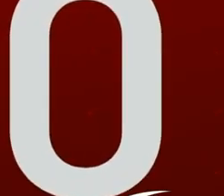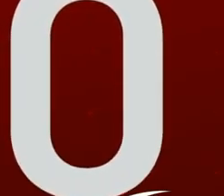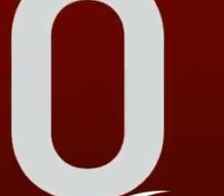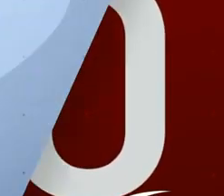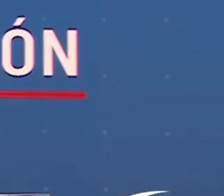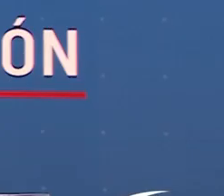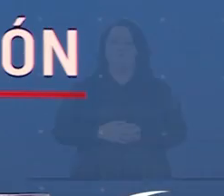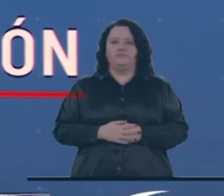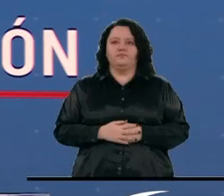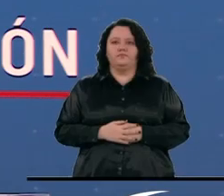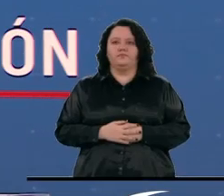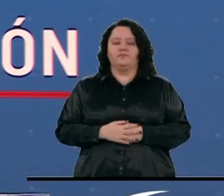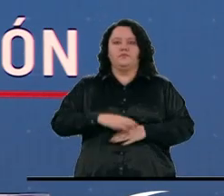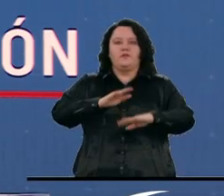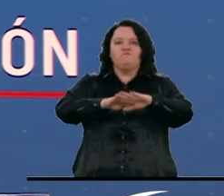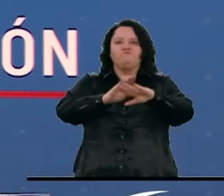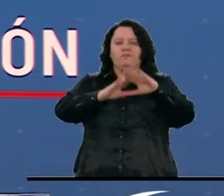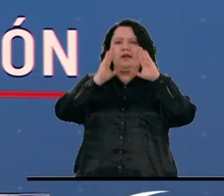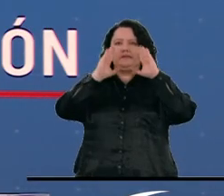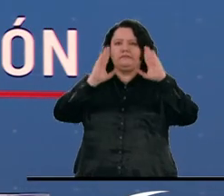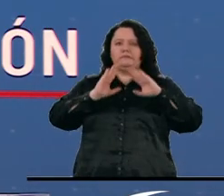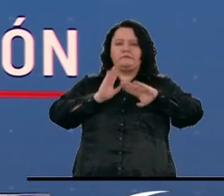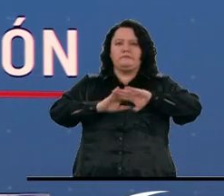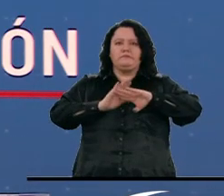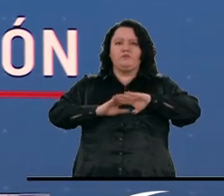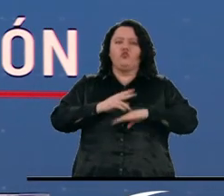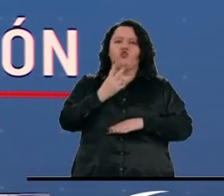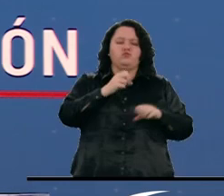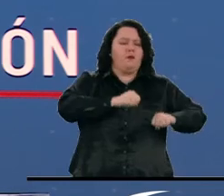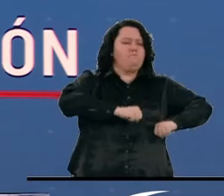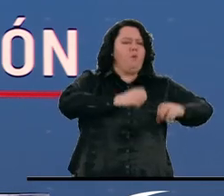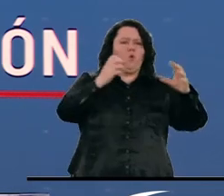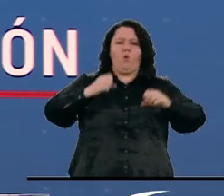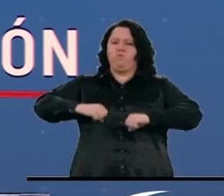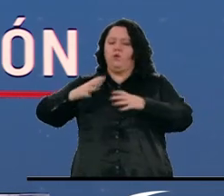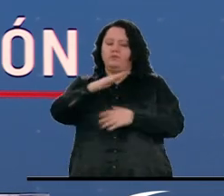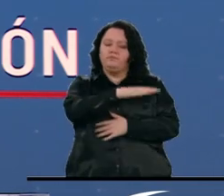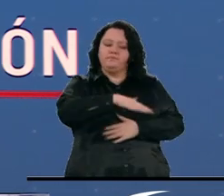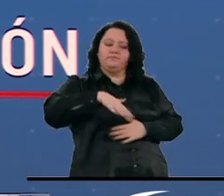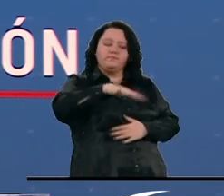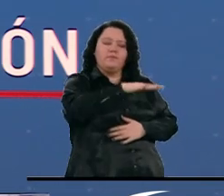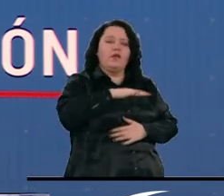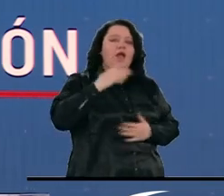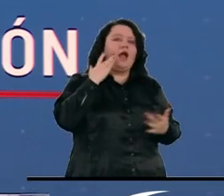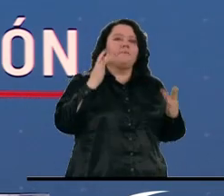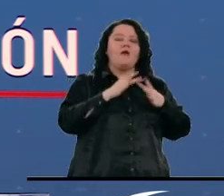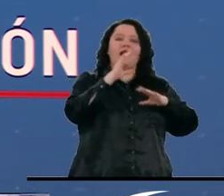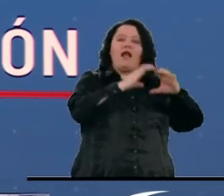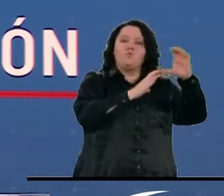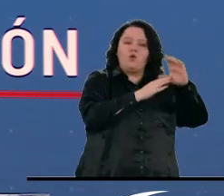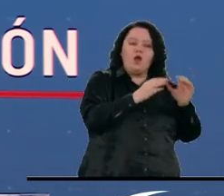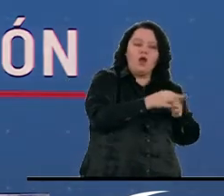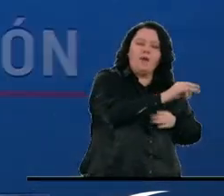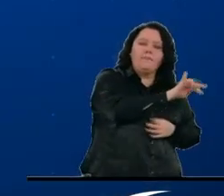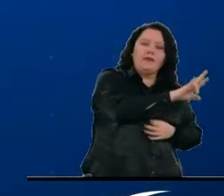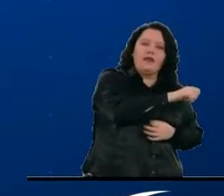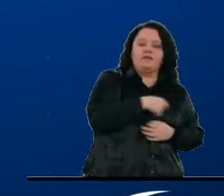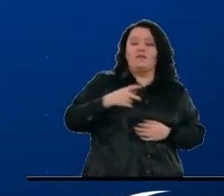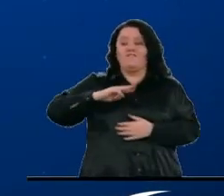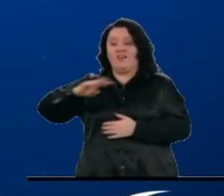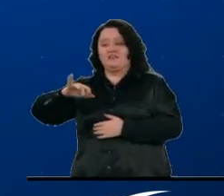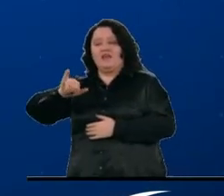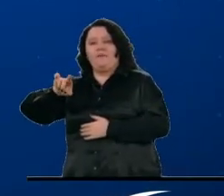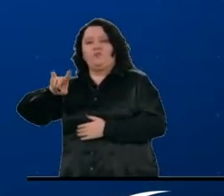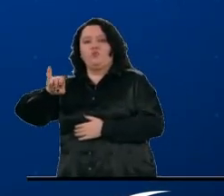Noticias Caracol. Atención, lo último son dos explosiones, una en Miranda, Cauca, y otra en Jamundí, Valle del Cauca.